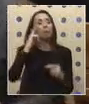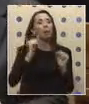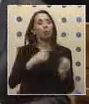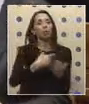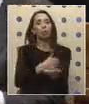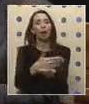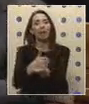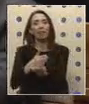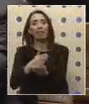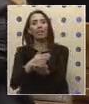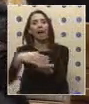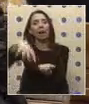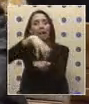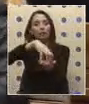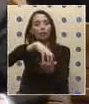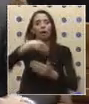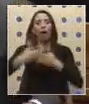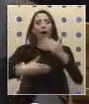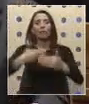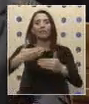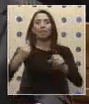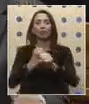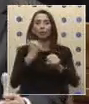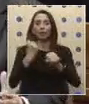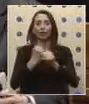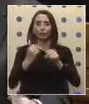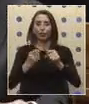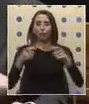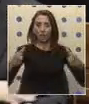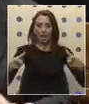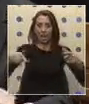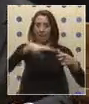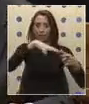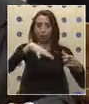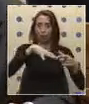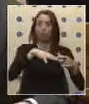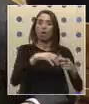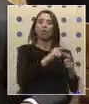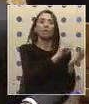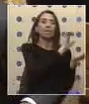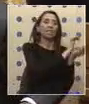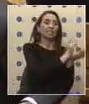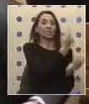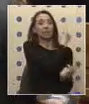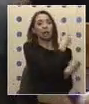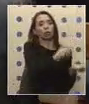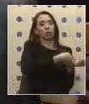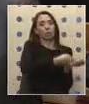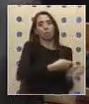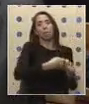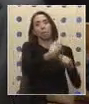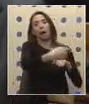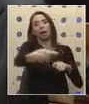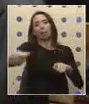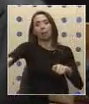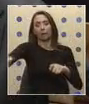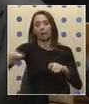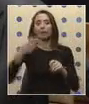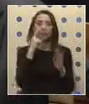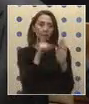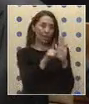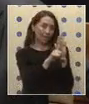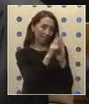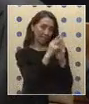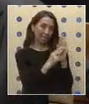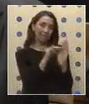poder seguir avanzando, para poder avanzar en construir ciudades. ¿Y cómo? Estado, compense. Si uno mira con calma la ley actual, si el Estado